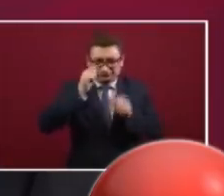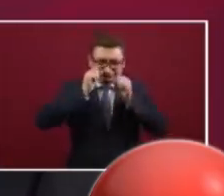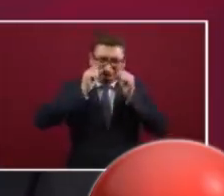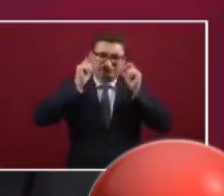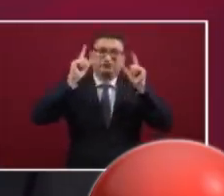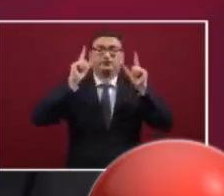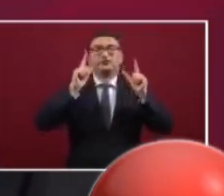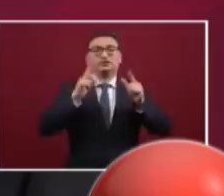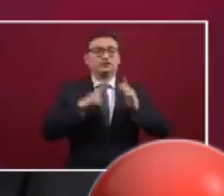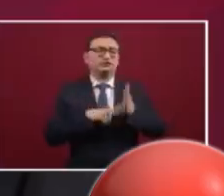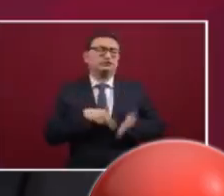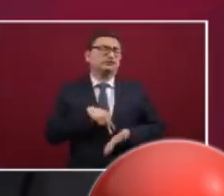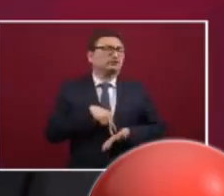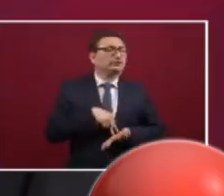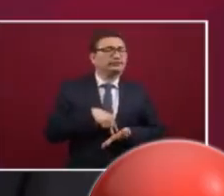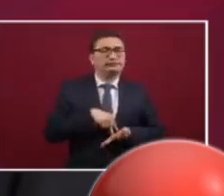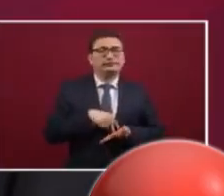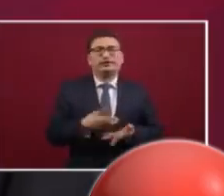y